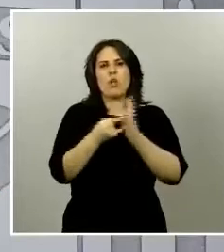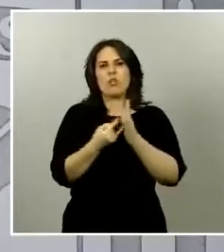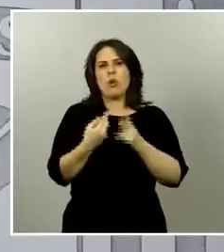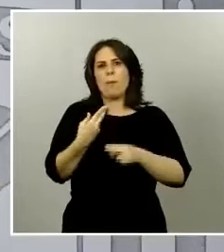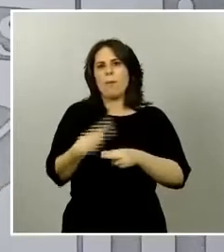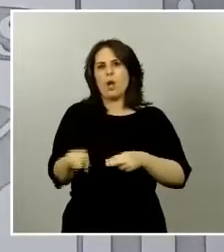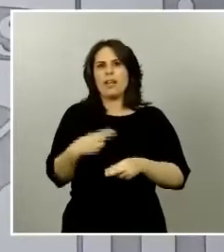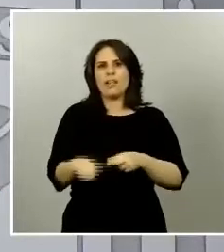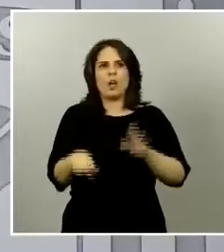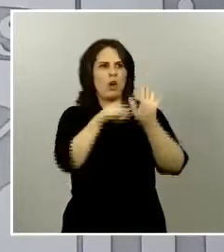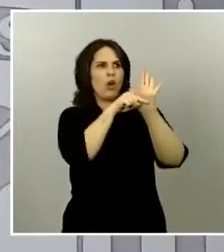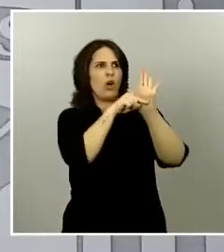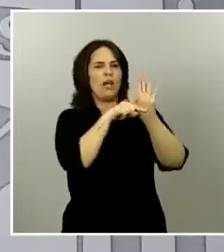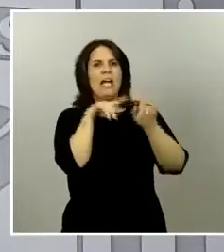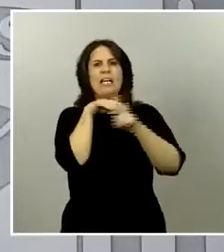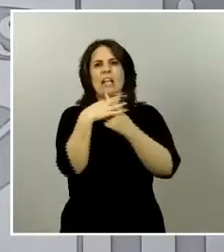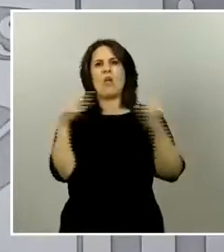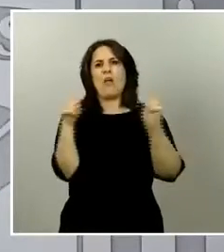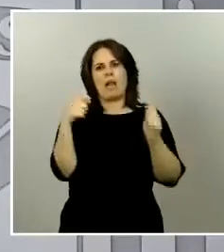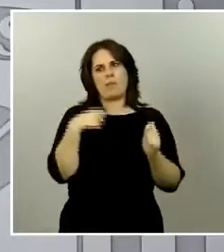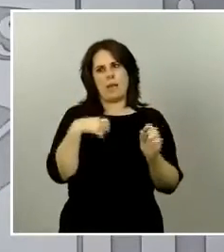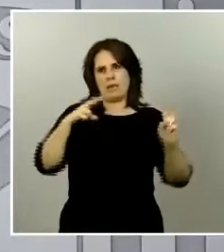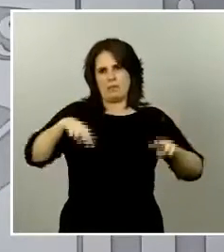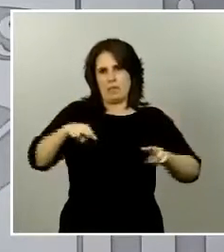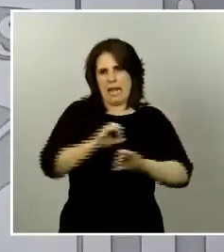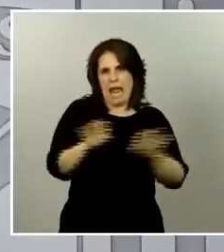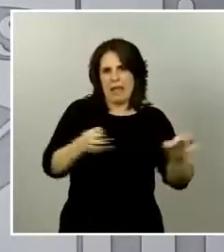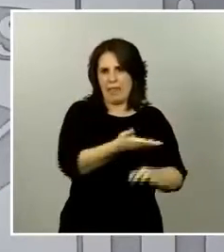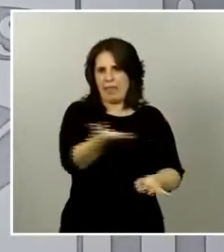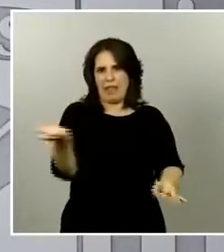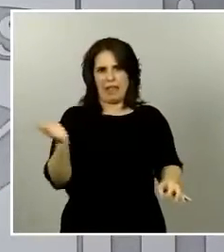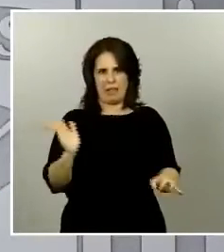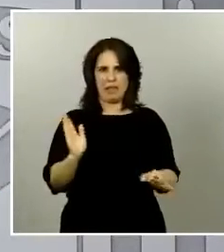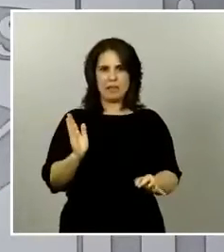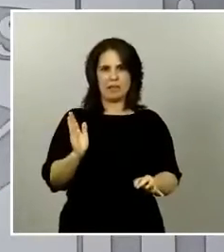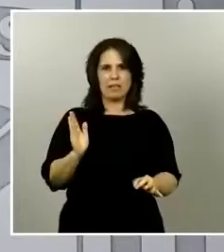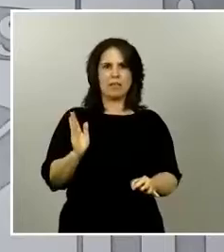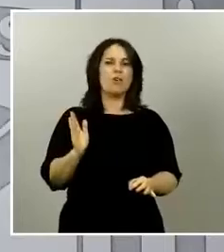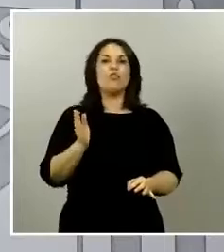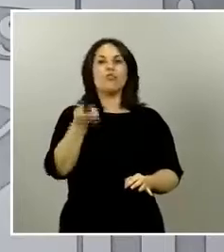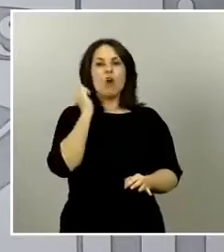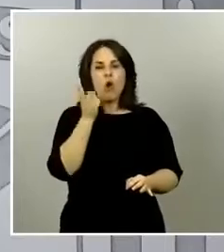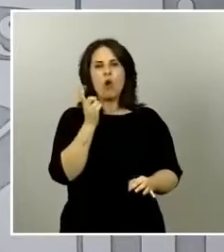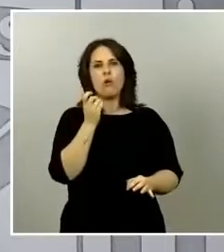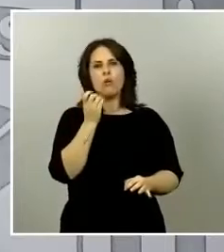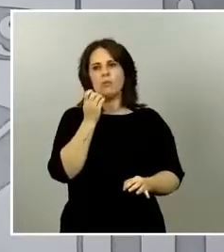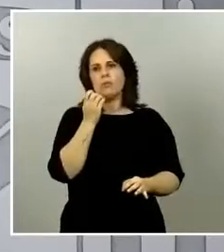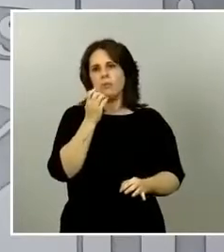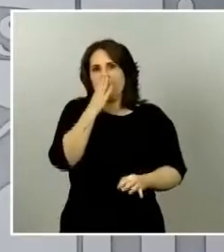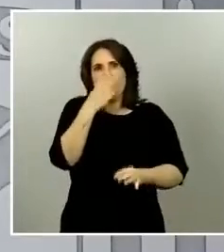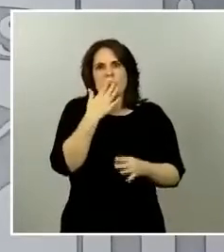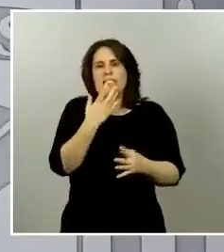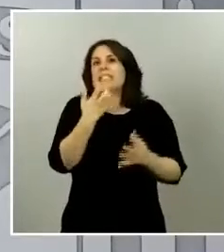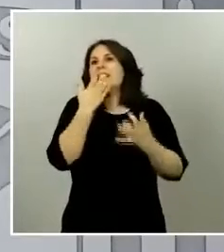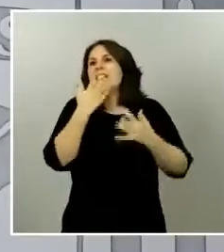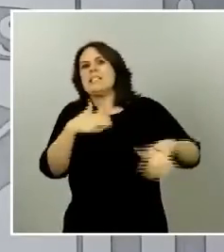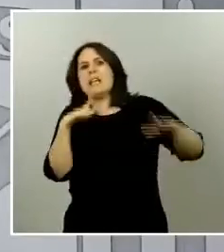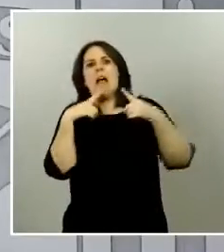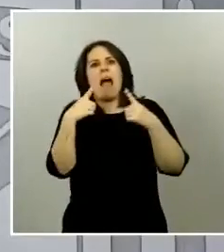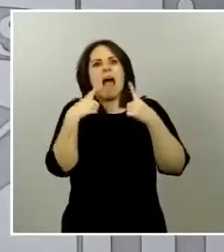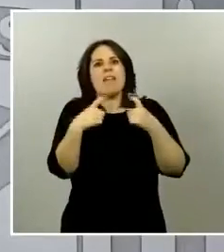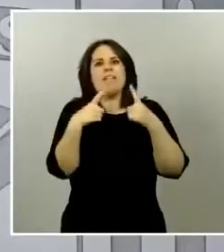preferencia o no. Nadie tiene como proyecto político un estado de alarma. Esto es una cuestión que solamente hay que tenerla si